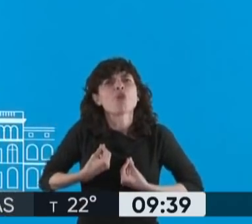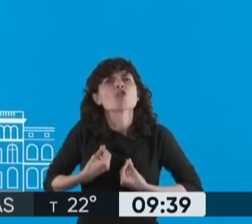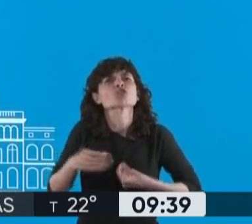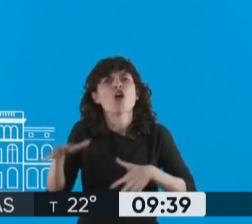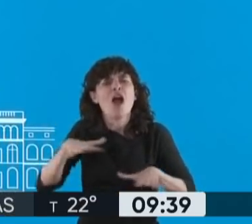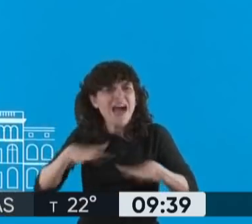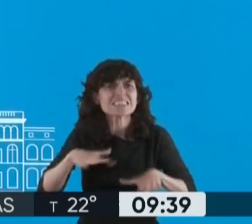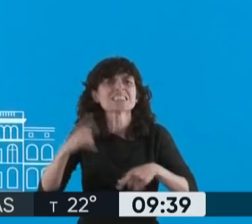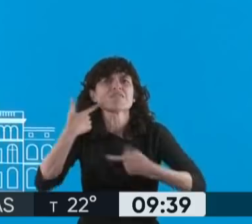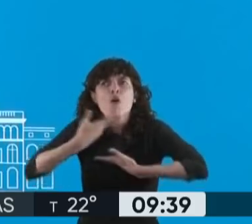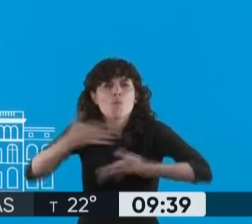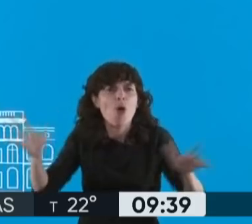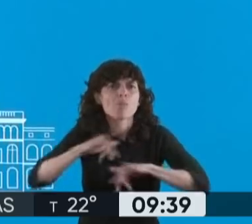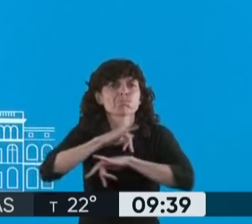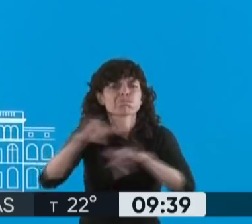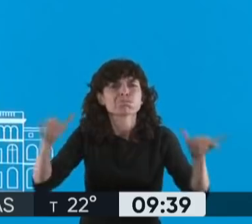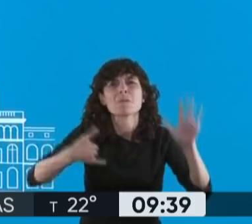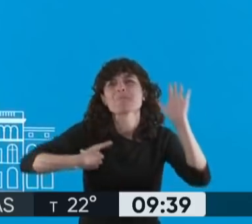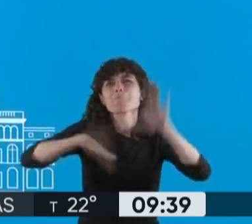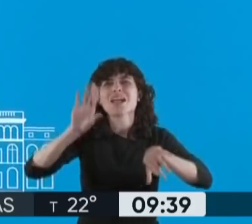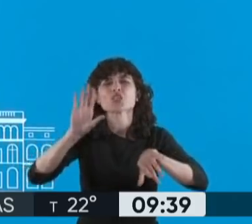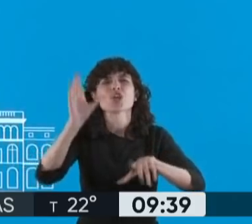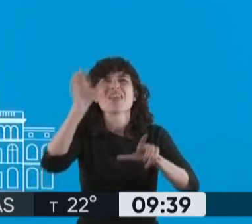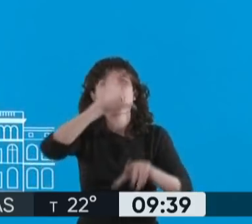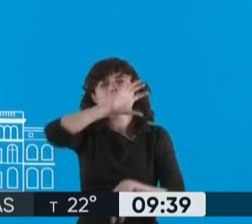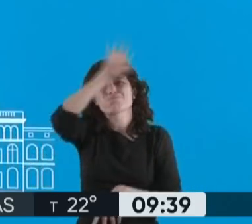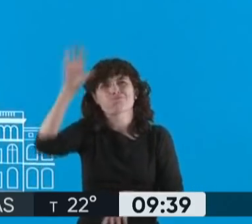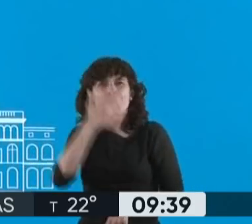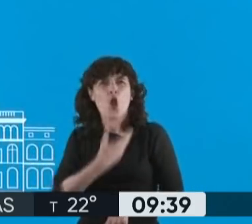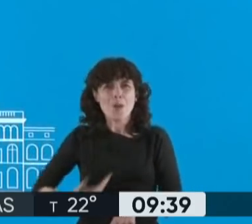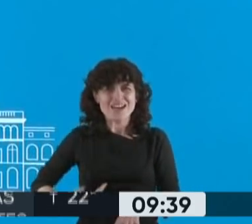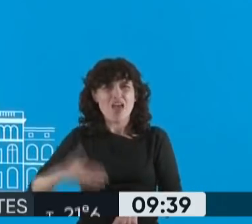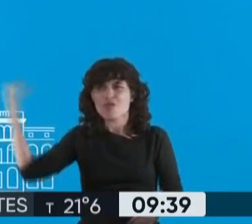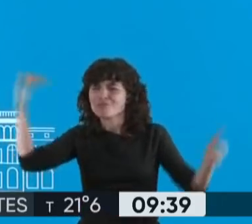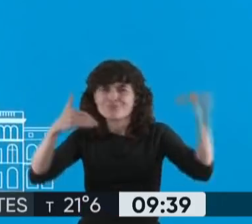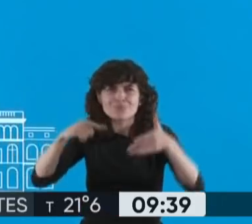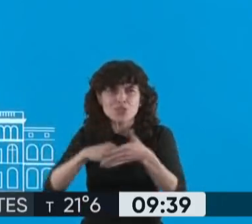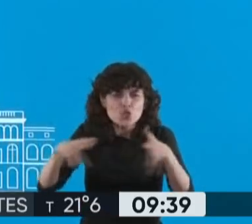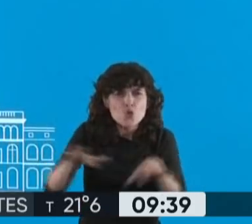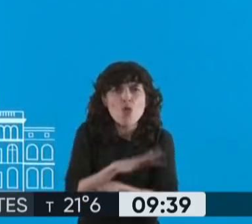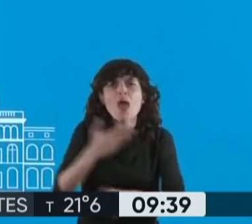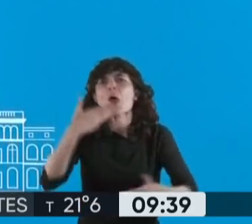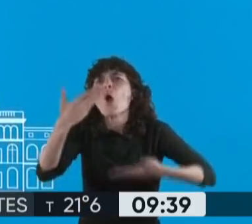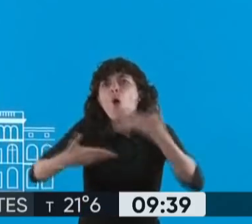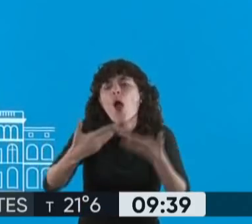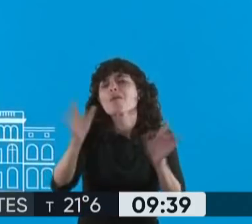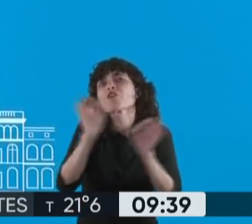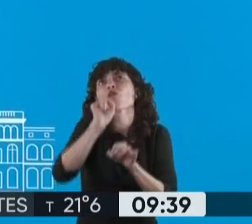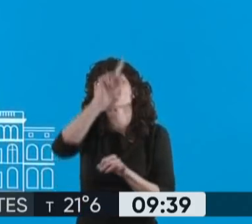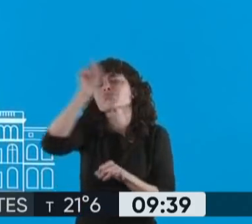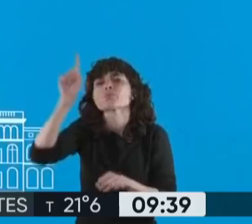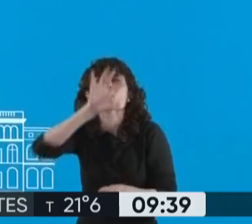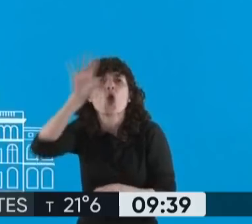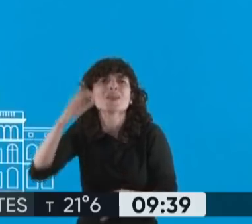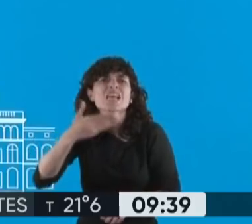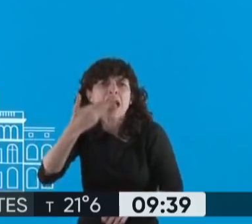silencioso, tanto de la enorme mayoría de los gobernadores que vinieron a la Ciudad de Buenos Aires o que se expresaron en sus provincias con respecto al tema, y de